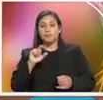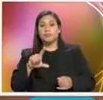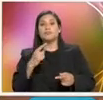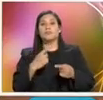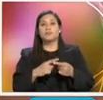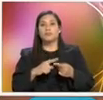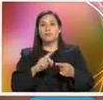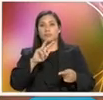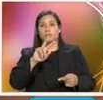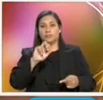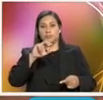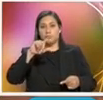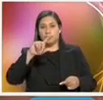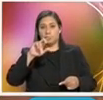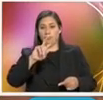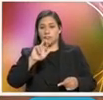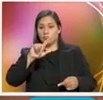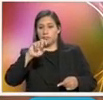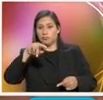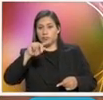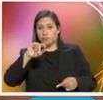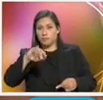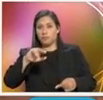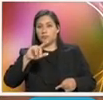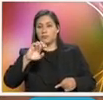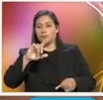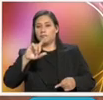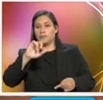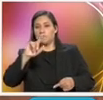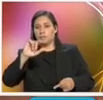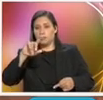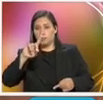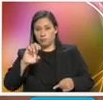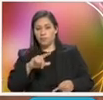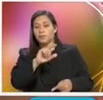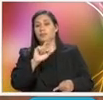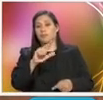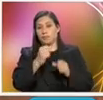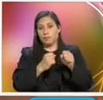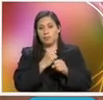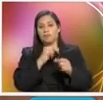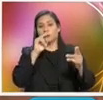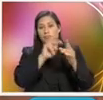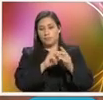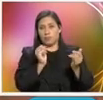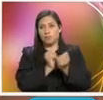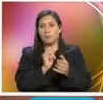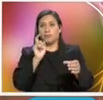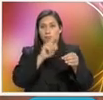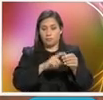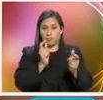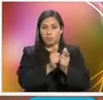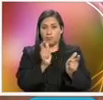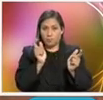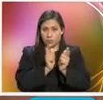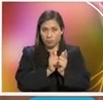que es Valentín Elizalde. ¡Ah, caray! Murió asesinado y tenía también 27 años. Y entonces, también ingresó a este club.